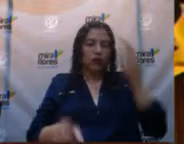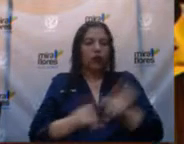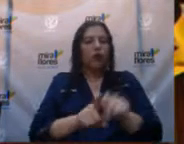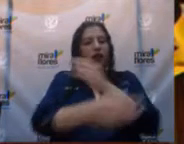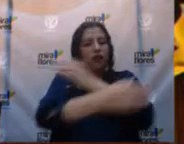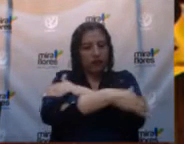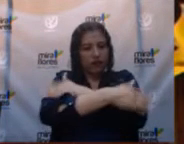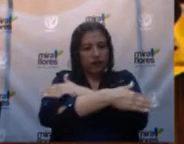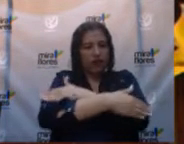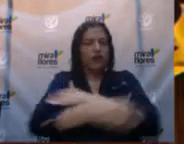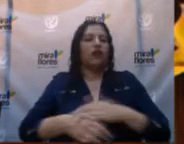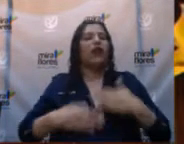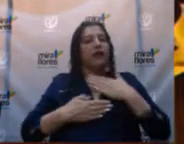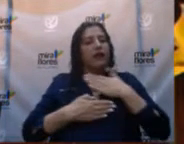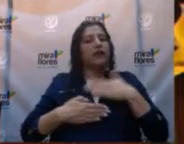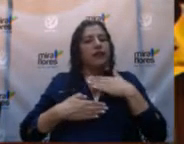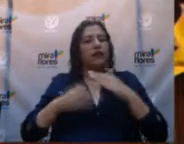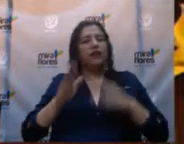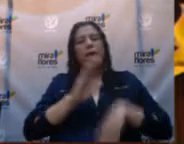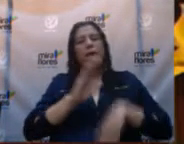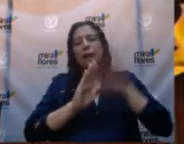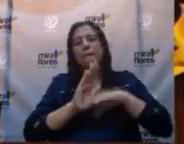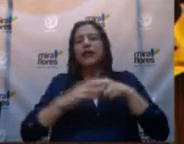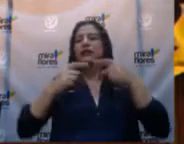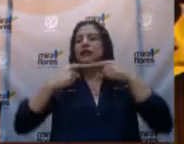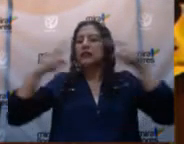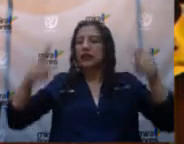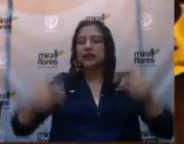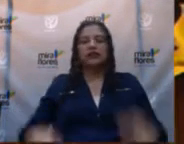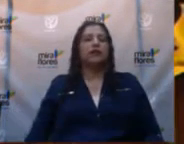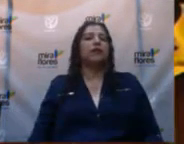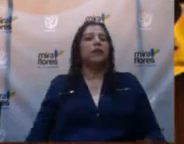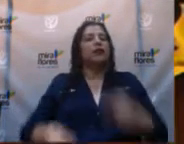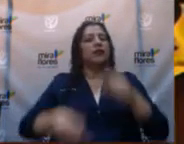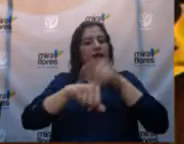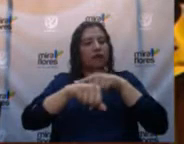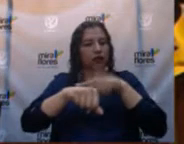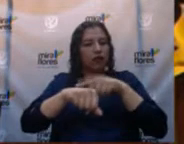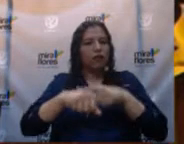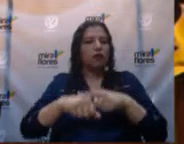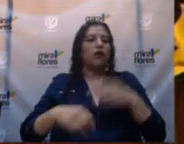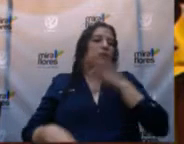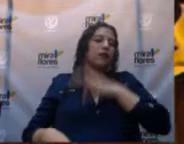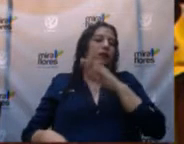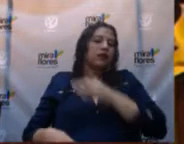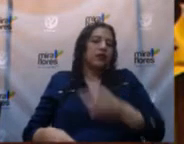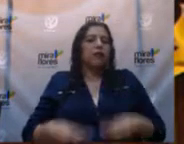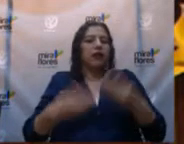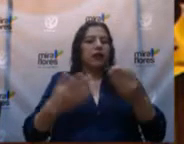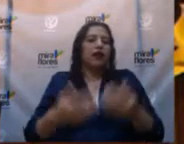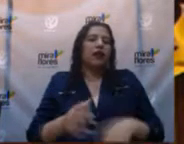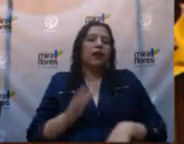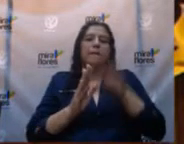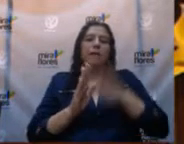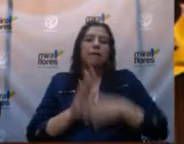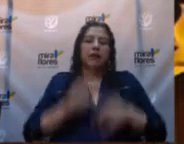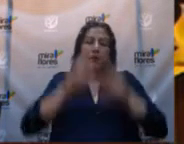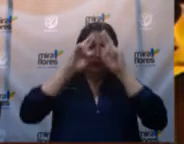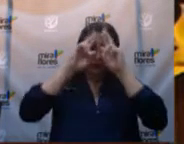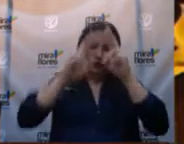felicitación. Deseándoles los más grandes éxitos, es propicia la ocasión para expresarles mi más alta